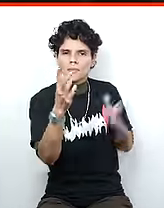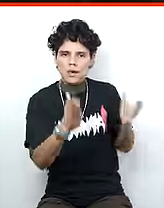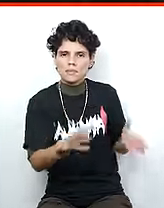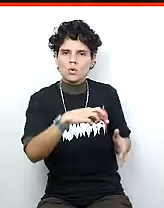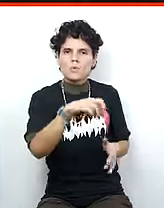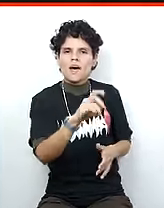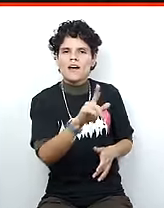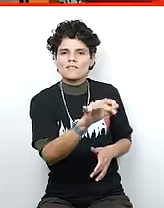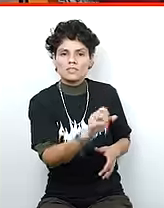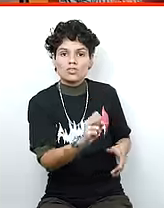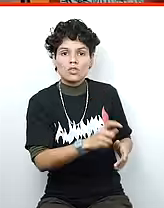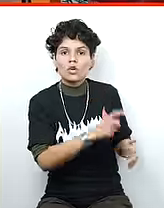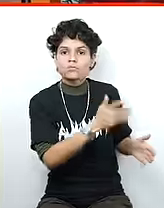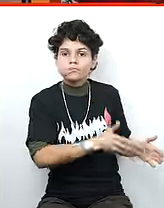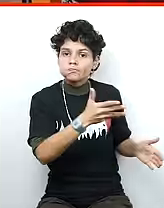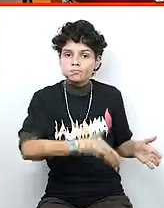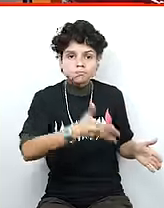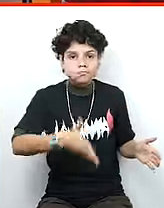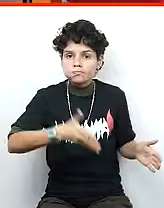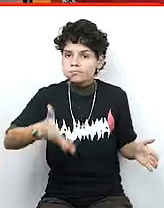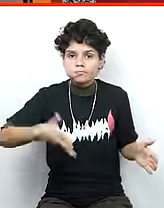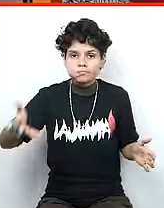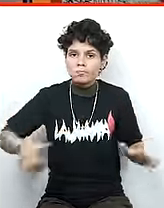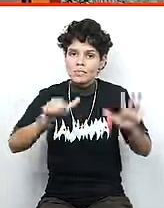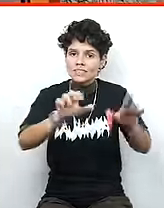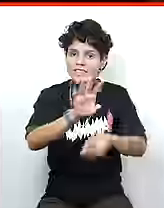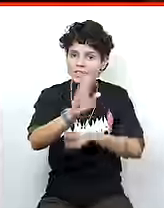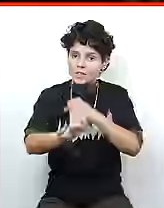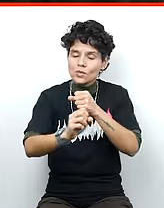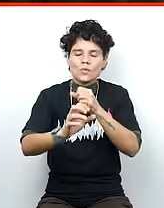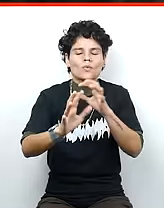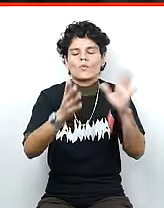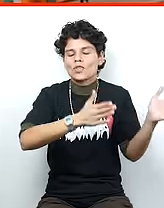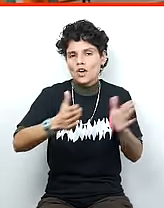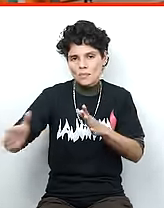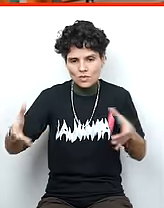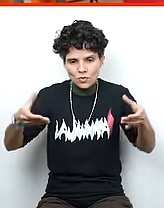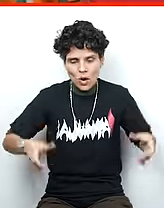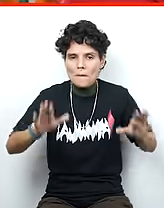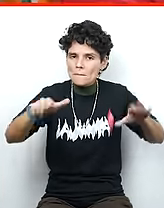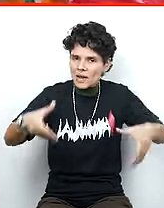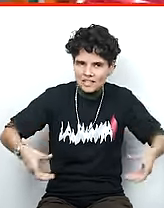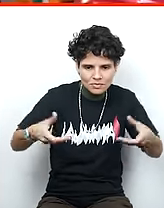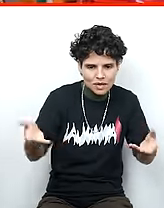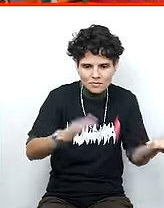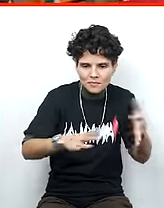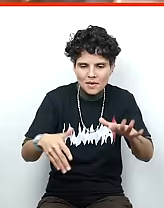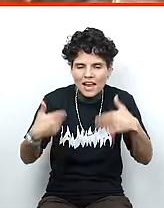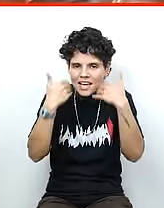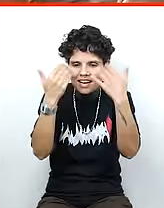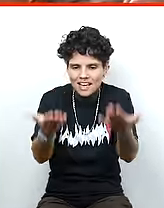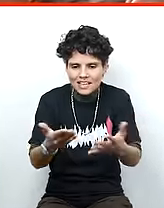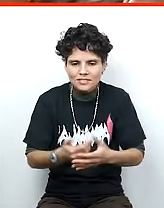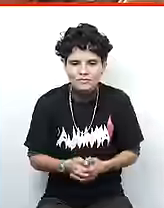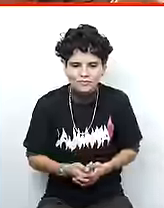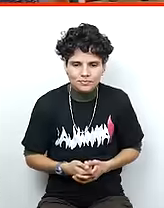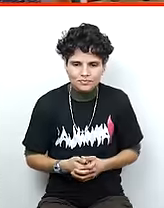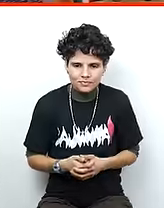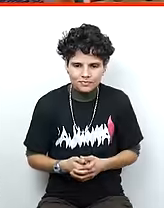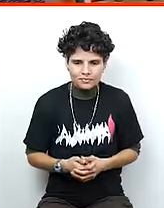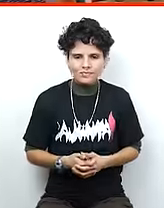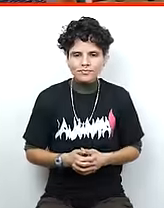capítulo 1 con Pablo hasta este capítulo 64 contigo, la misma caja para el regalo. Eso. Su poder a la